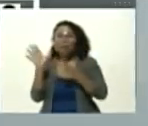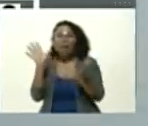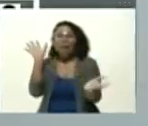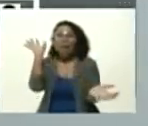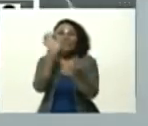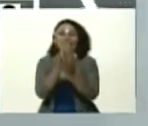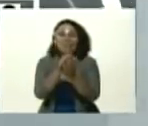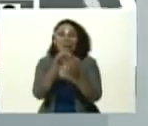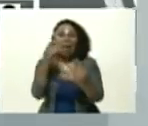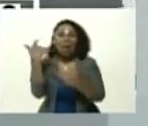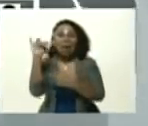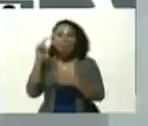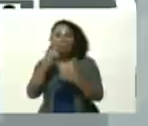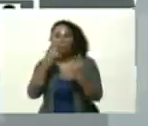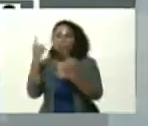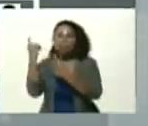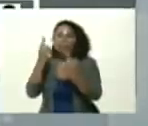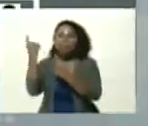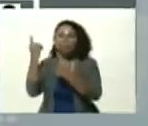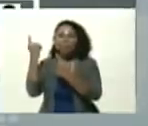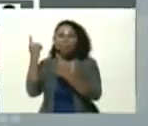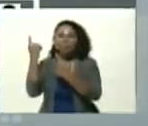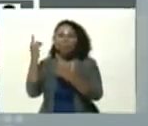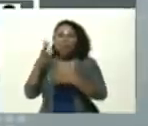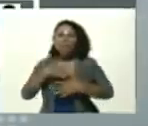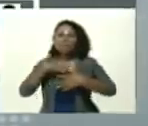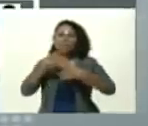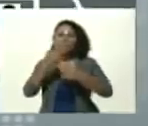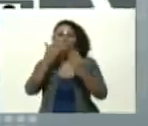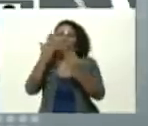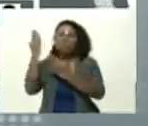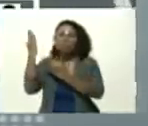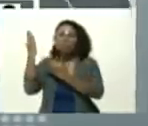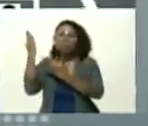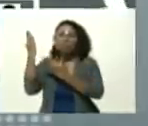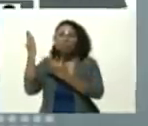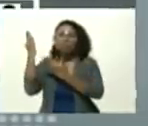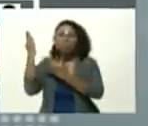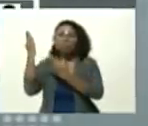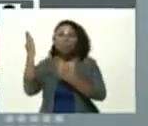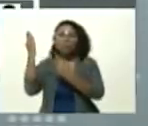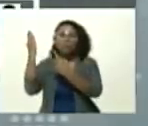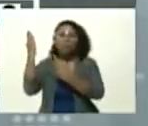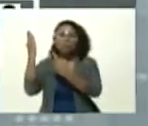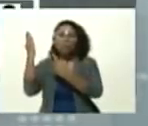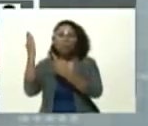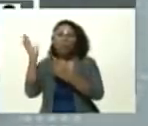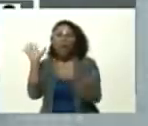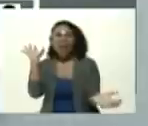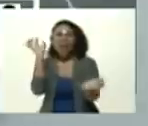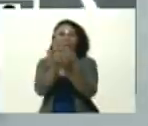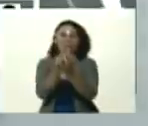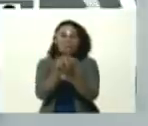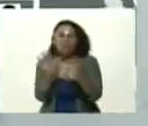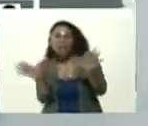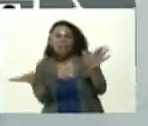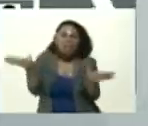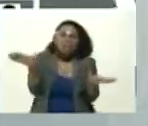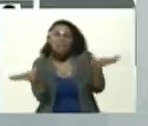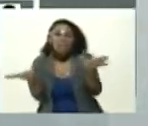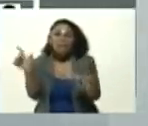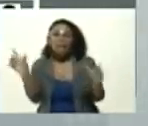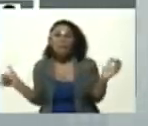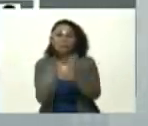cocodrilos. Esto es interesante, ¿vale? Aquí está uno de los cocodrilos, el reptil encontrado